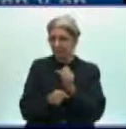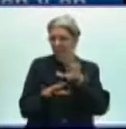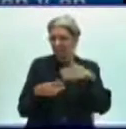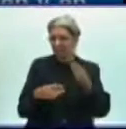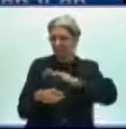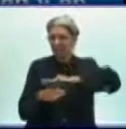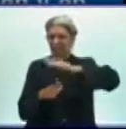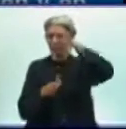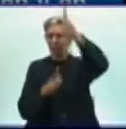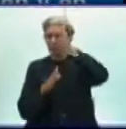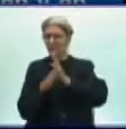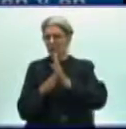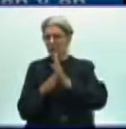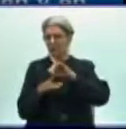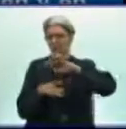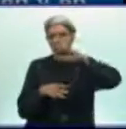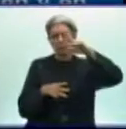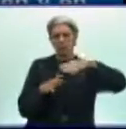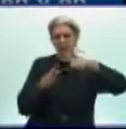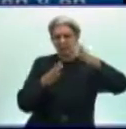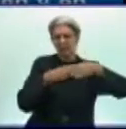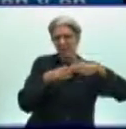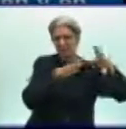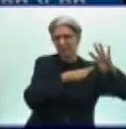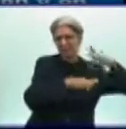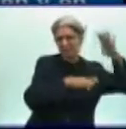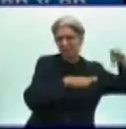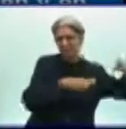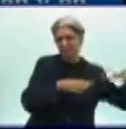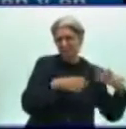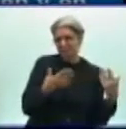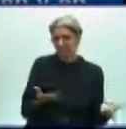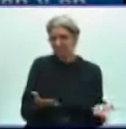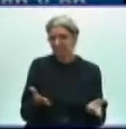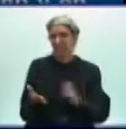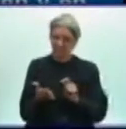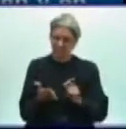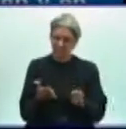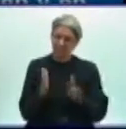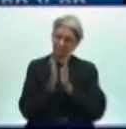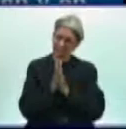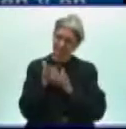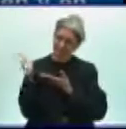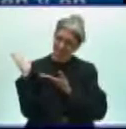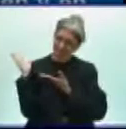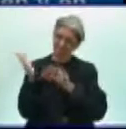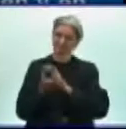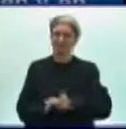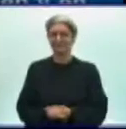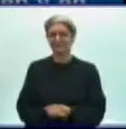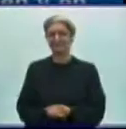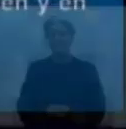cordillera se sitúan. Vamos entonces a darle un tiempo para que anoten esta actividad.